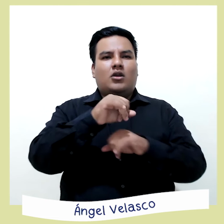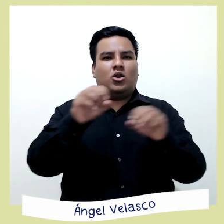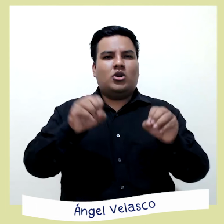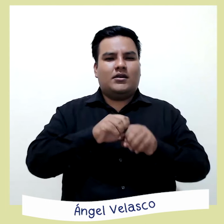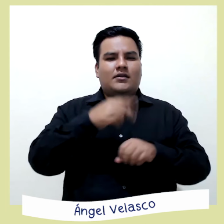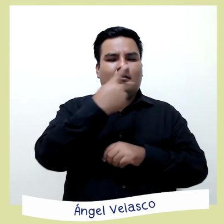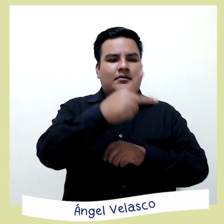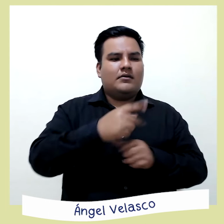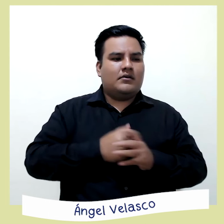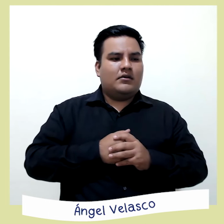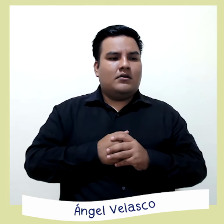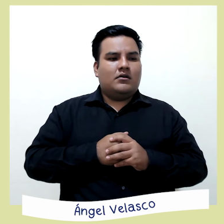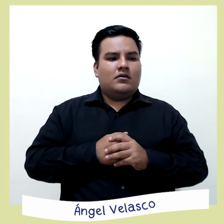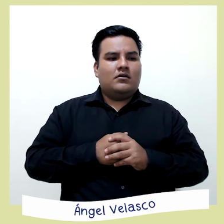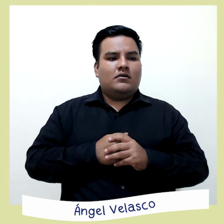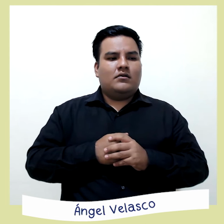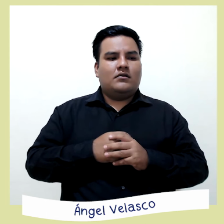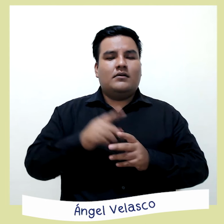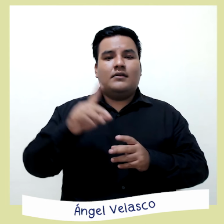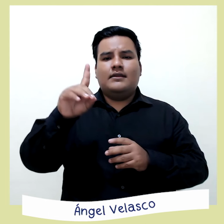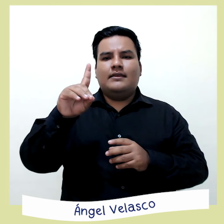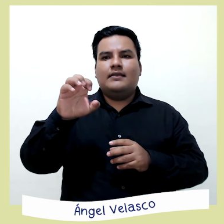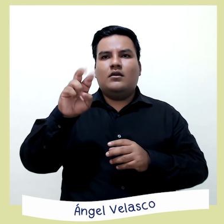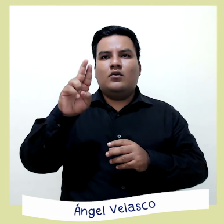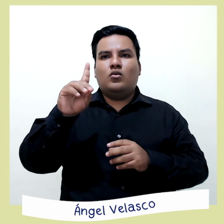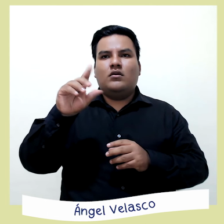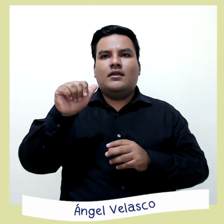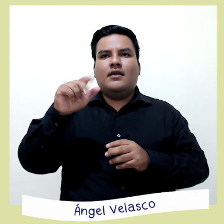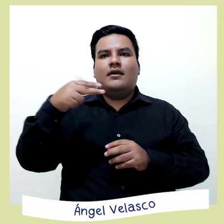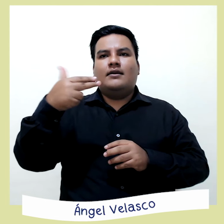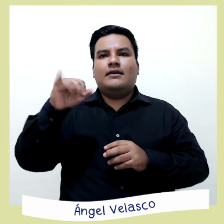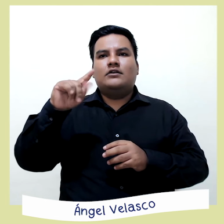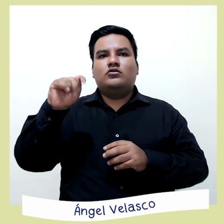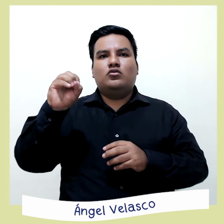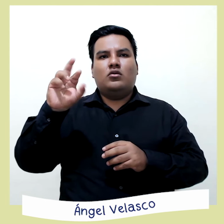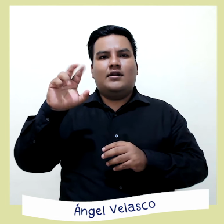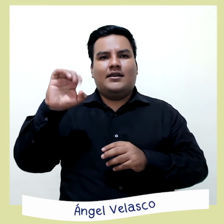La organización de nosotras, que se llama